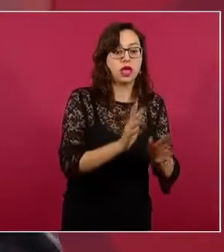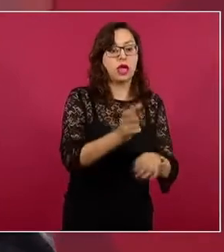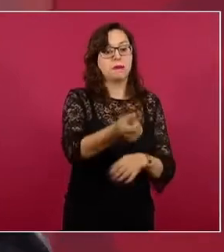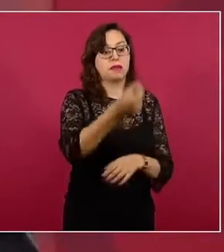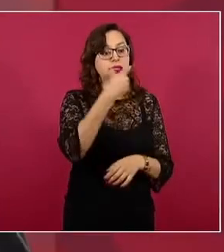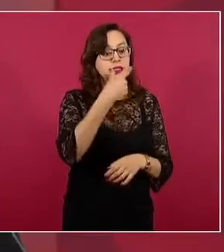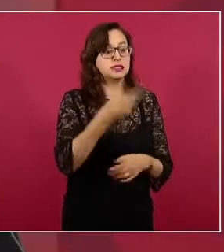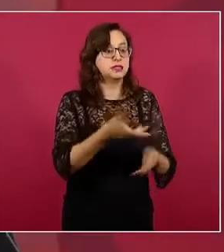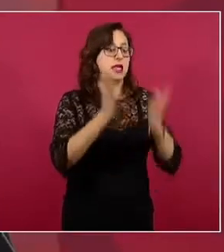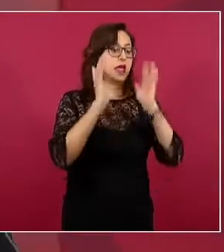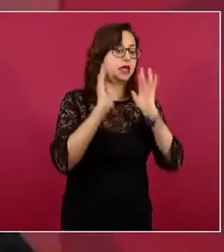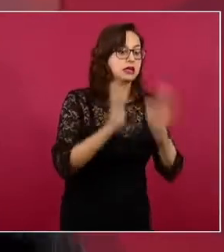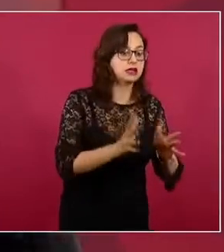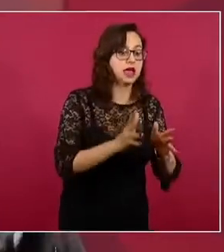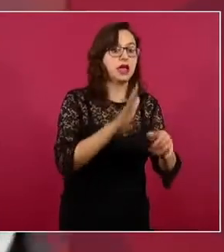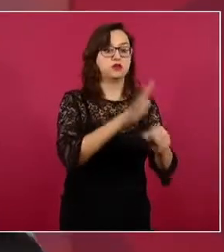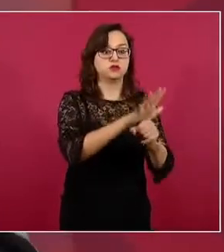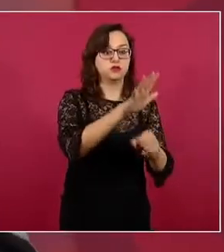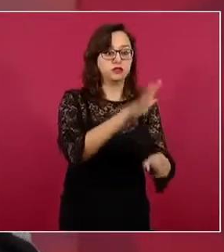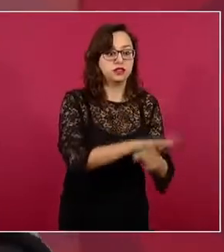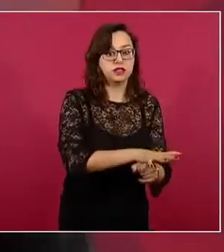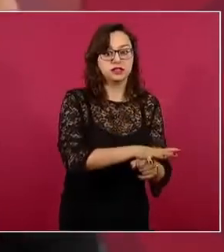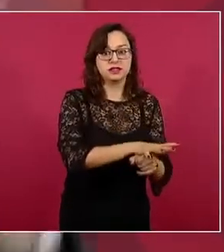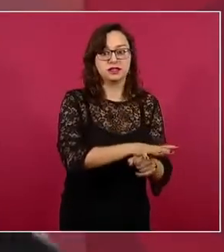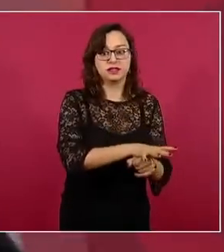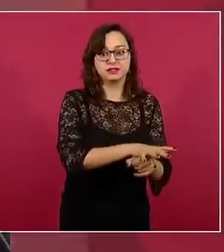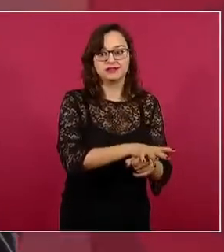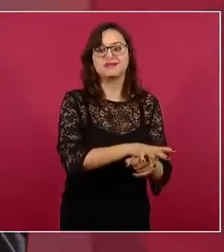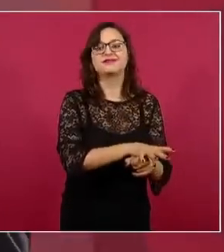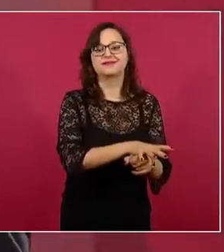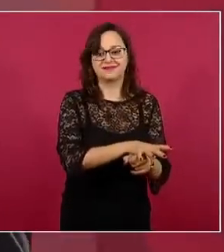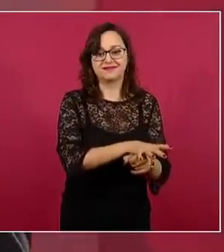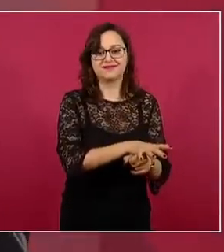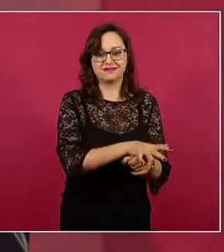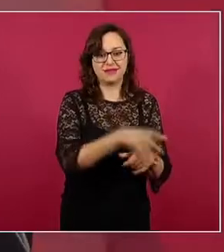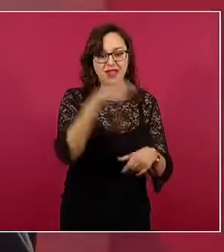porque aquí se informa, y si no es así,